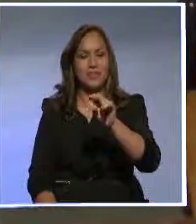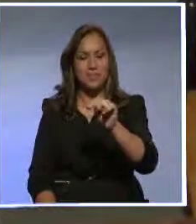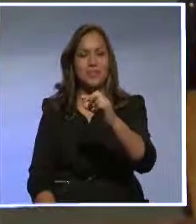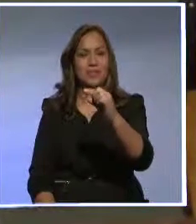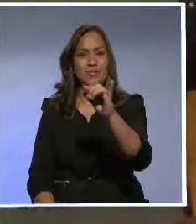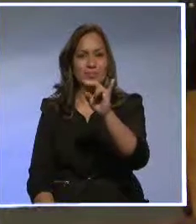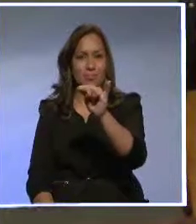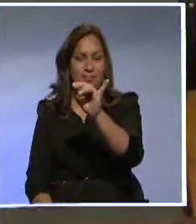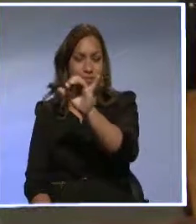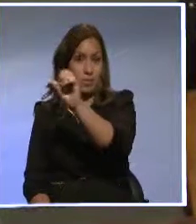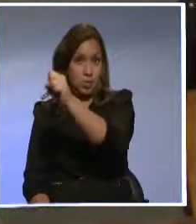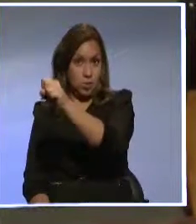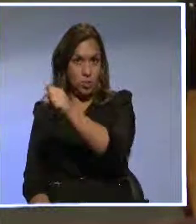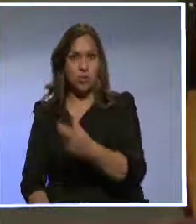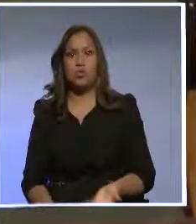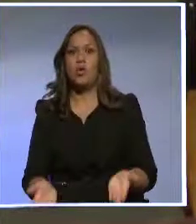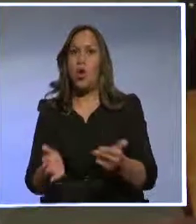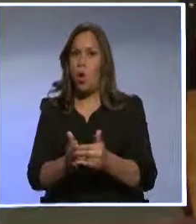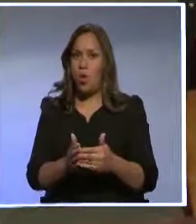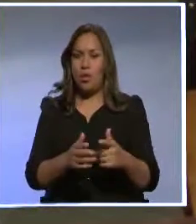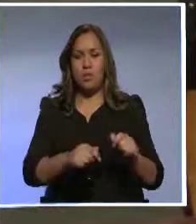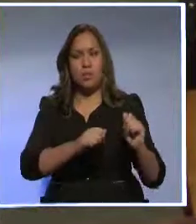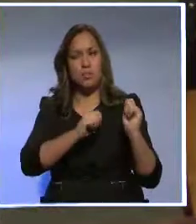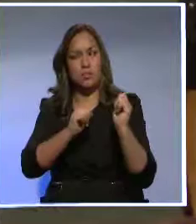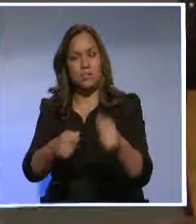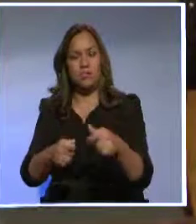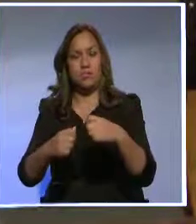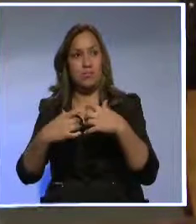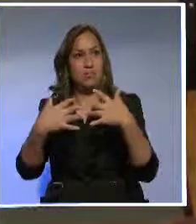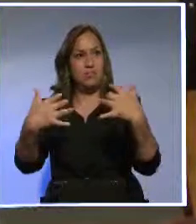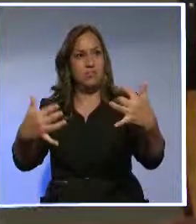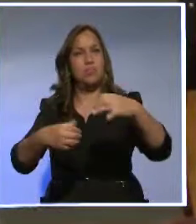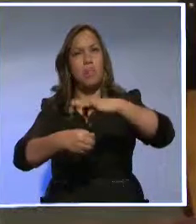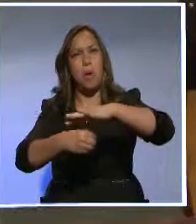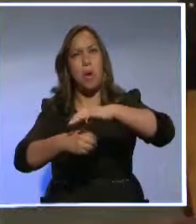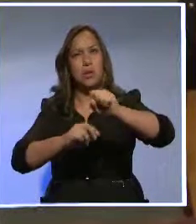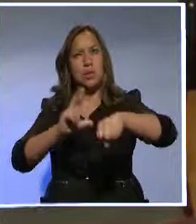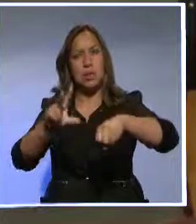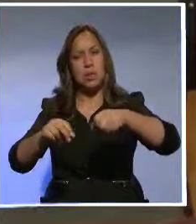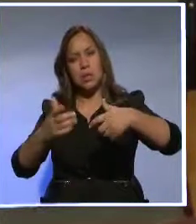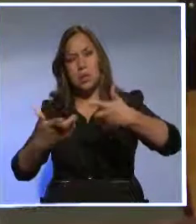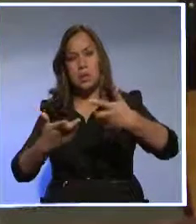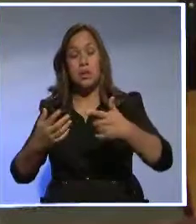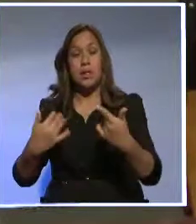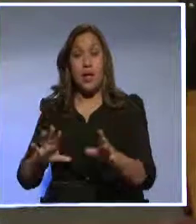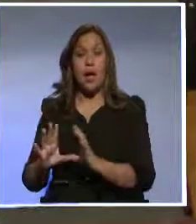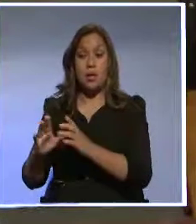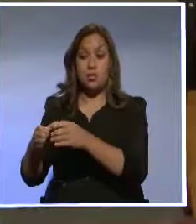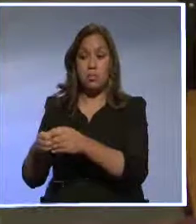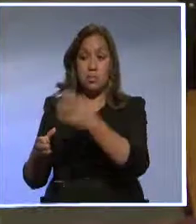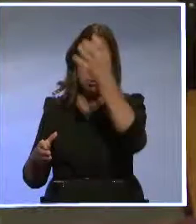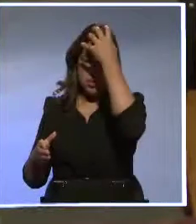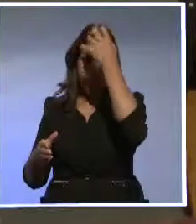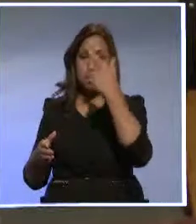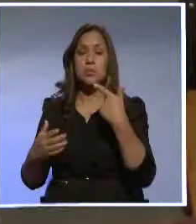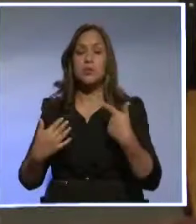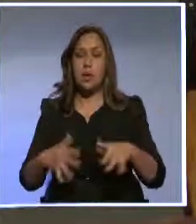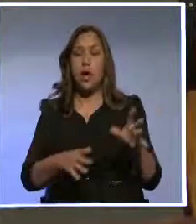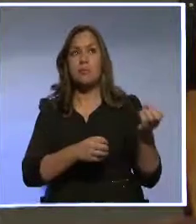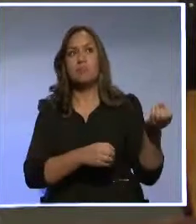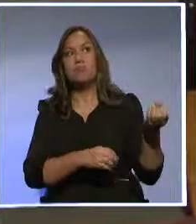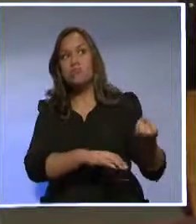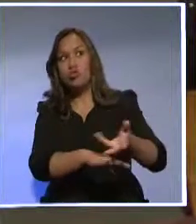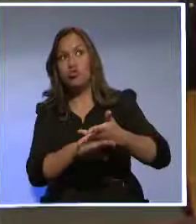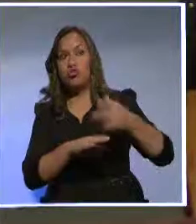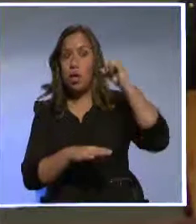estará próximo a volver a discusión en el pleno de la asamblea luego que la comisión de educación aprobar el informe no vinculante sobre la objeción